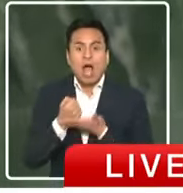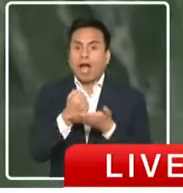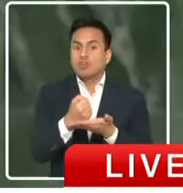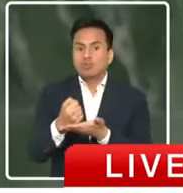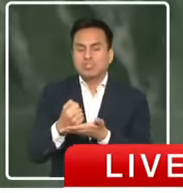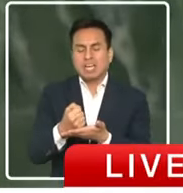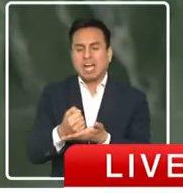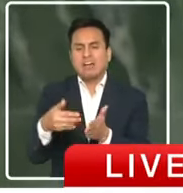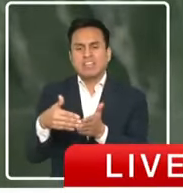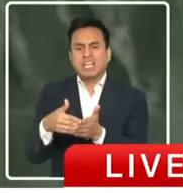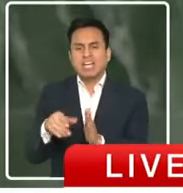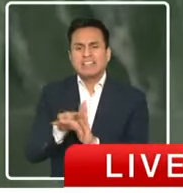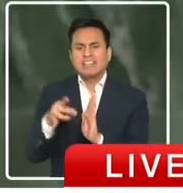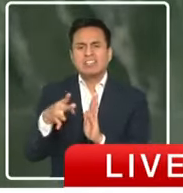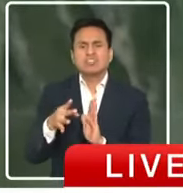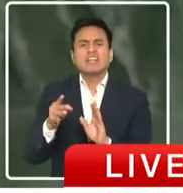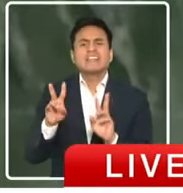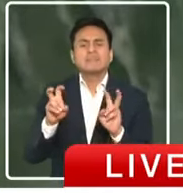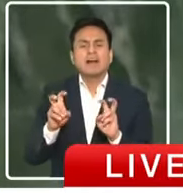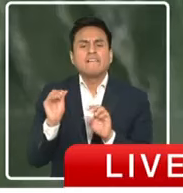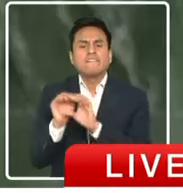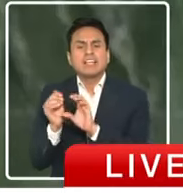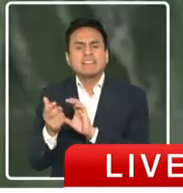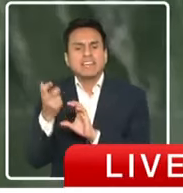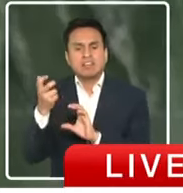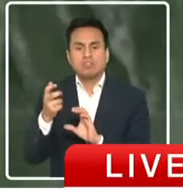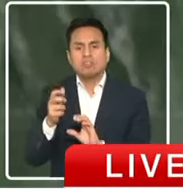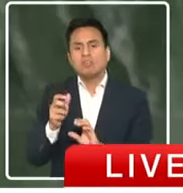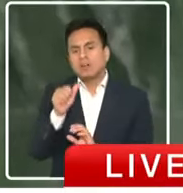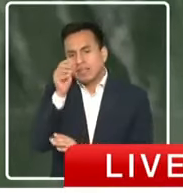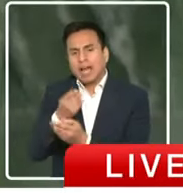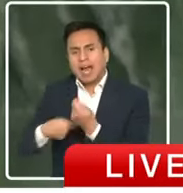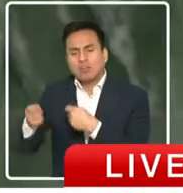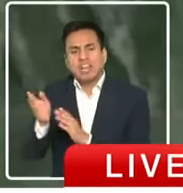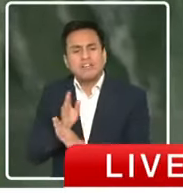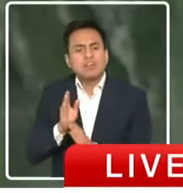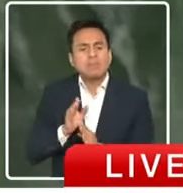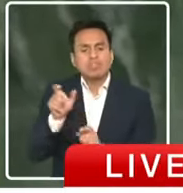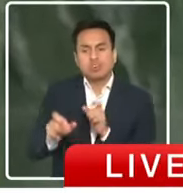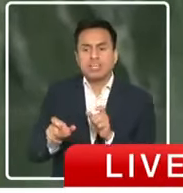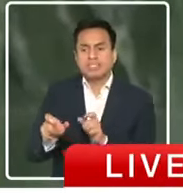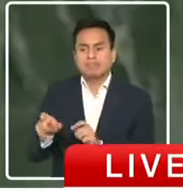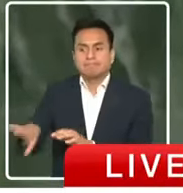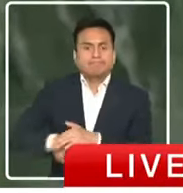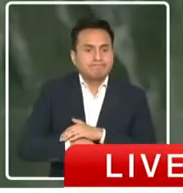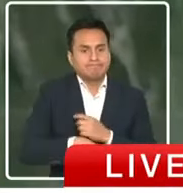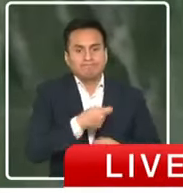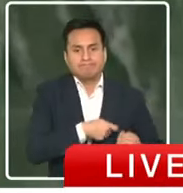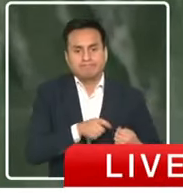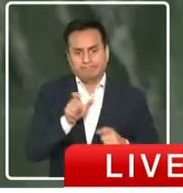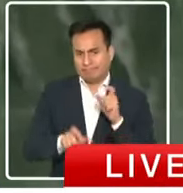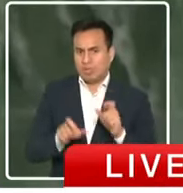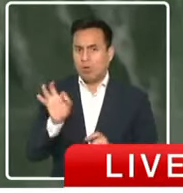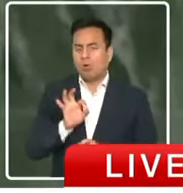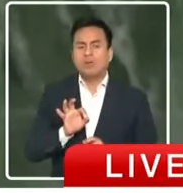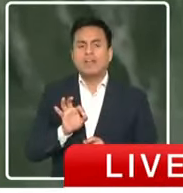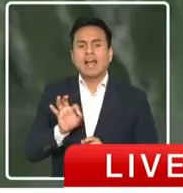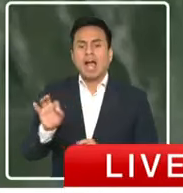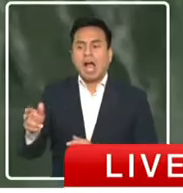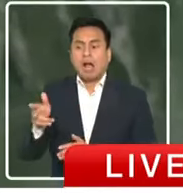a frenar los delitos financieros de narcotráfico, de trata de personas y de trata de armas